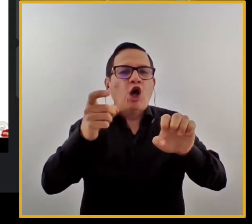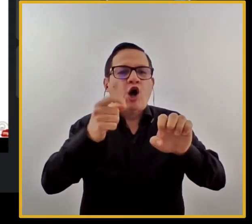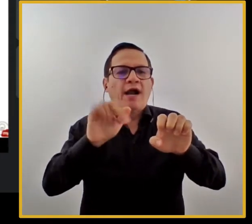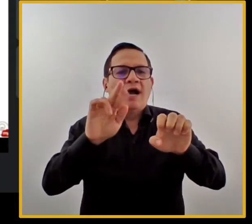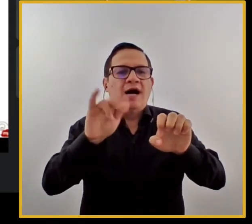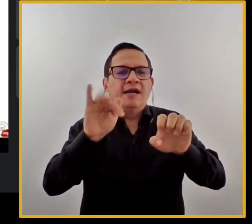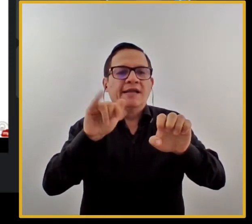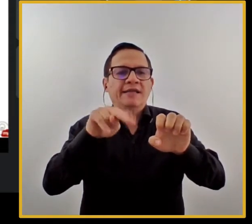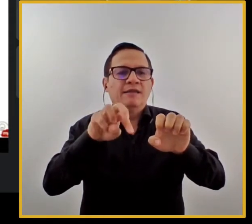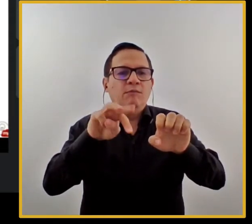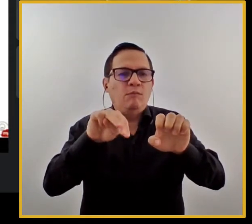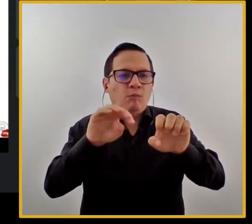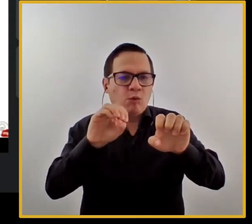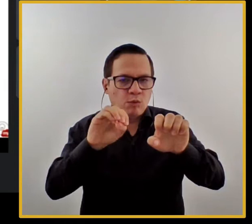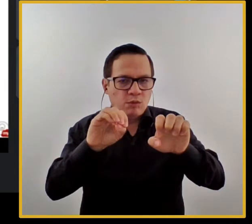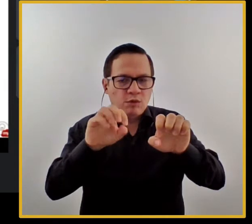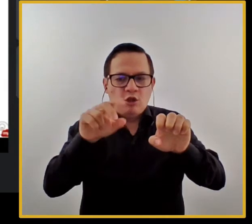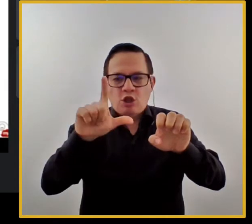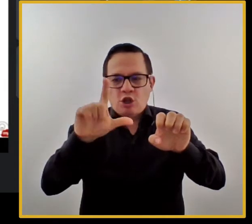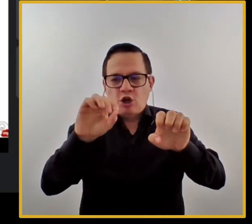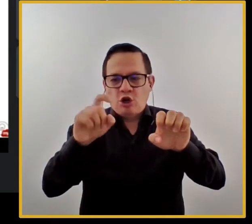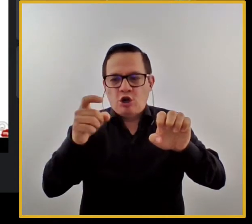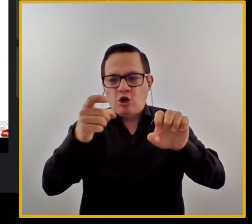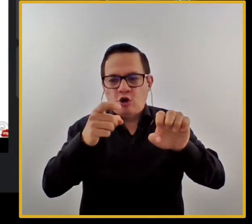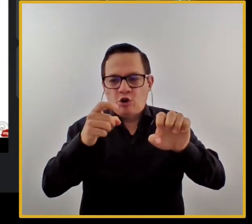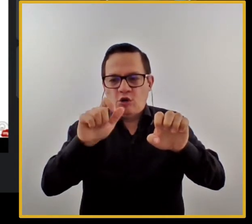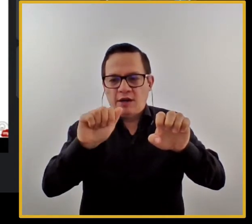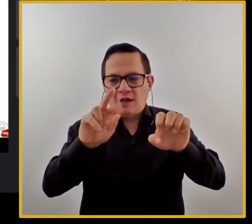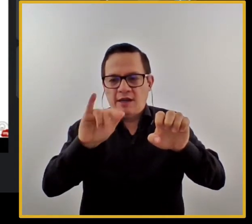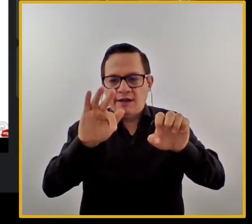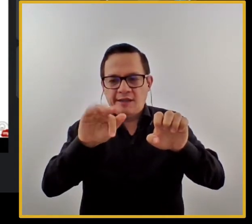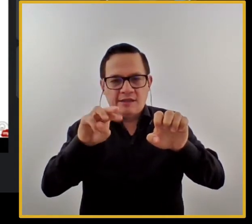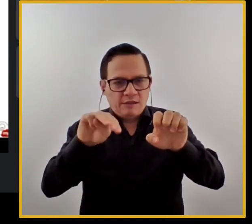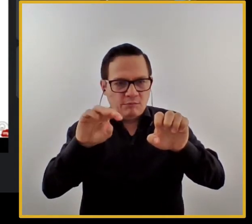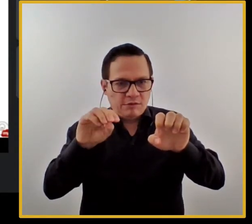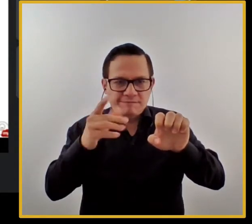allí nosotros tendríamos que